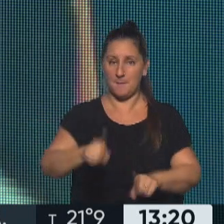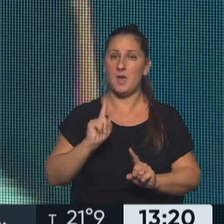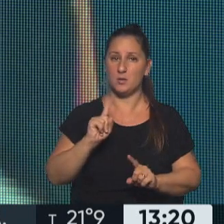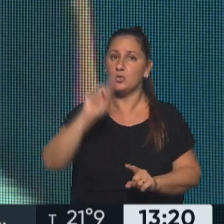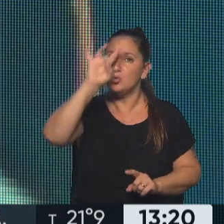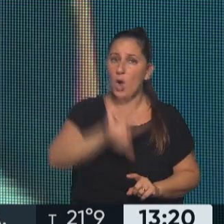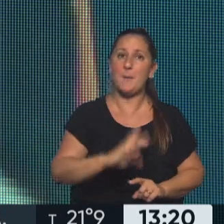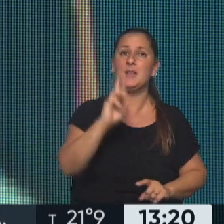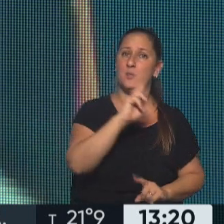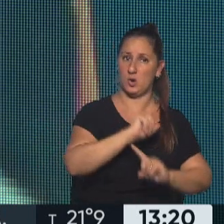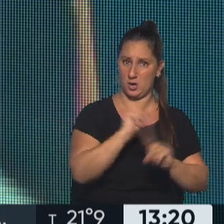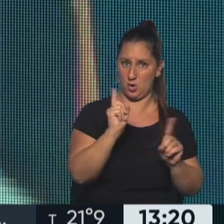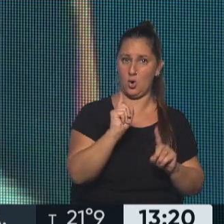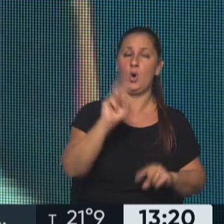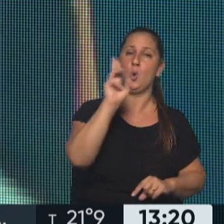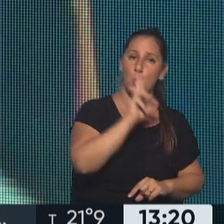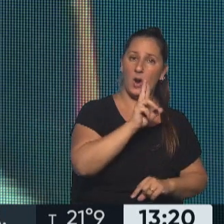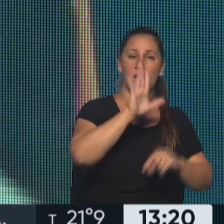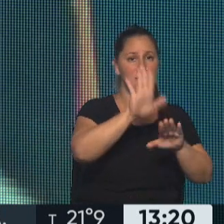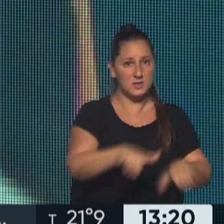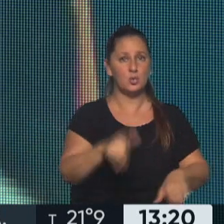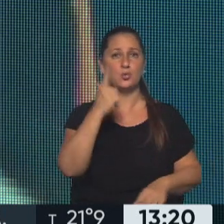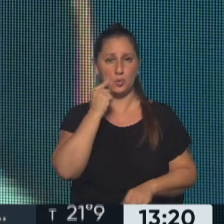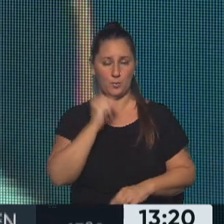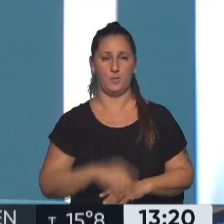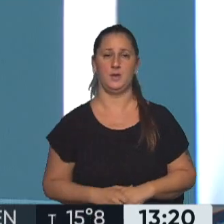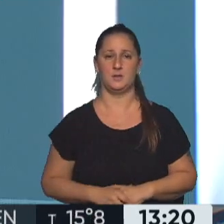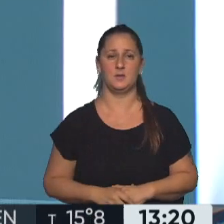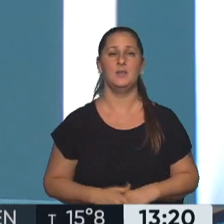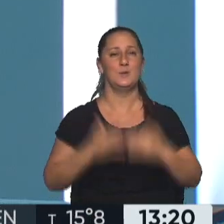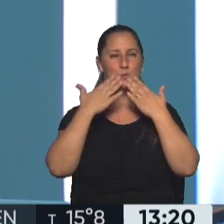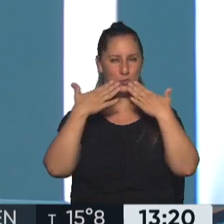solamente mujeres mujeres mujeres hombres niños donde hay muchísimas gracias a vos